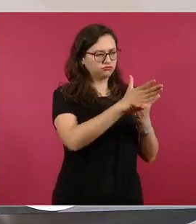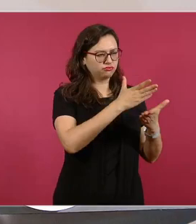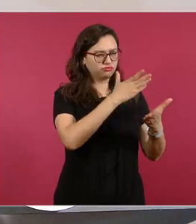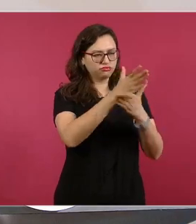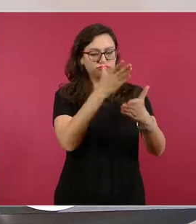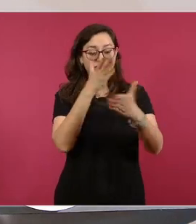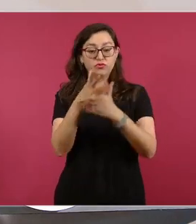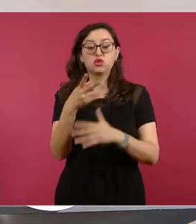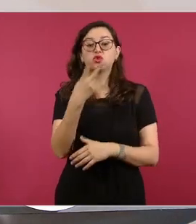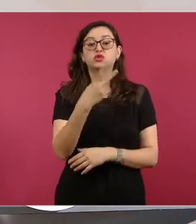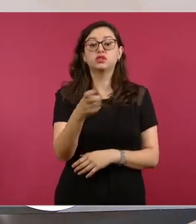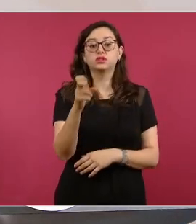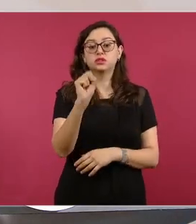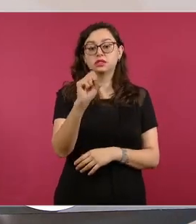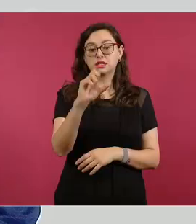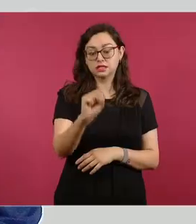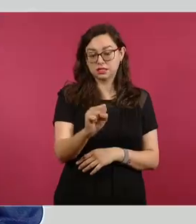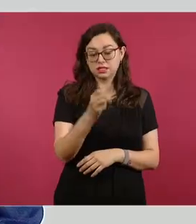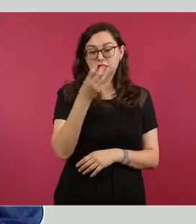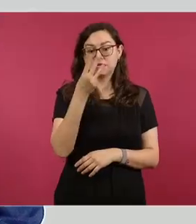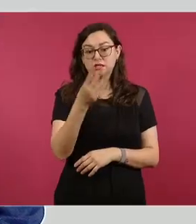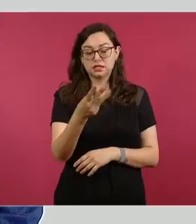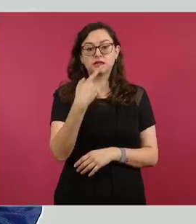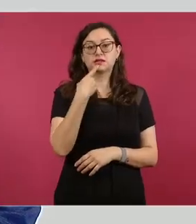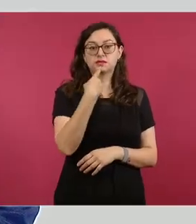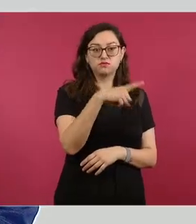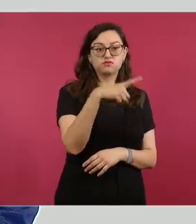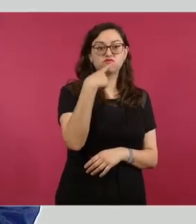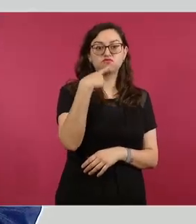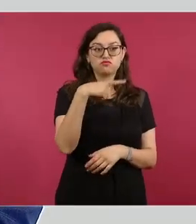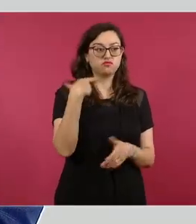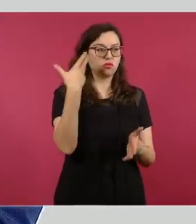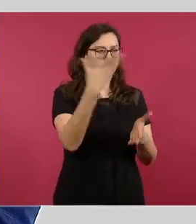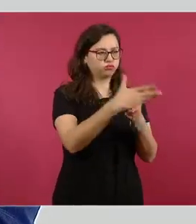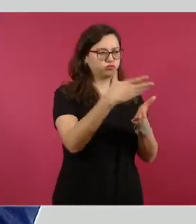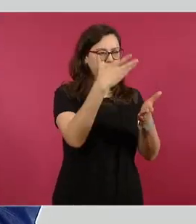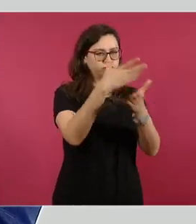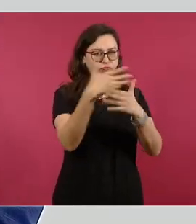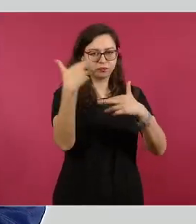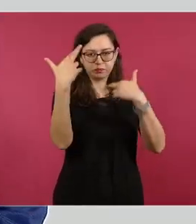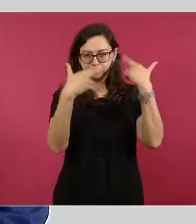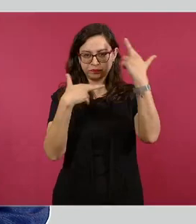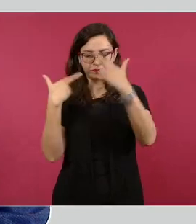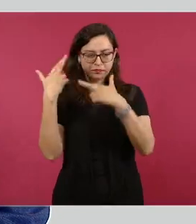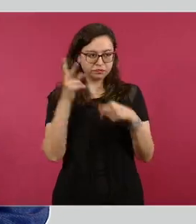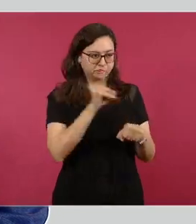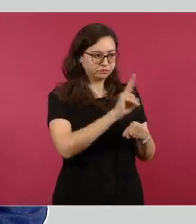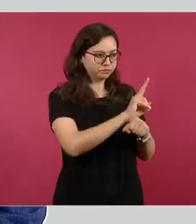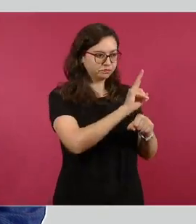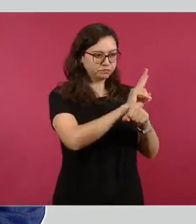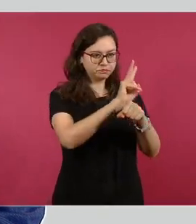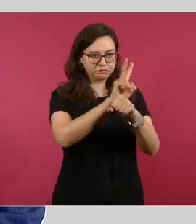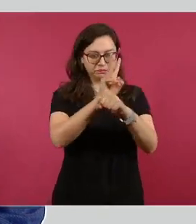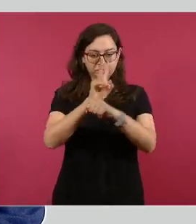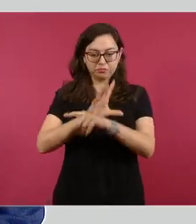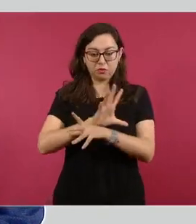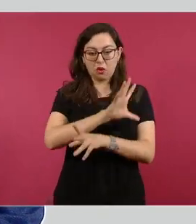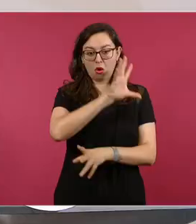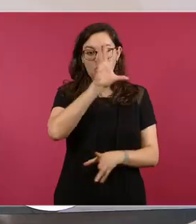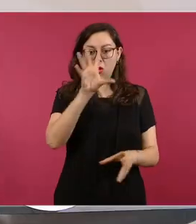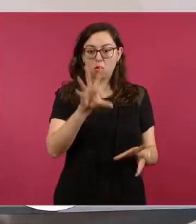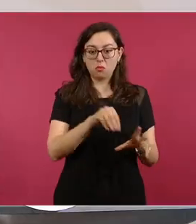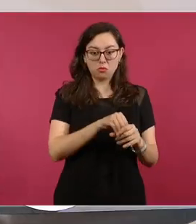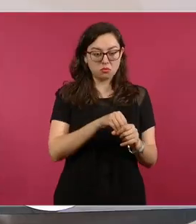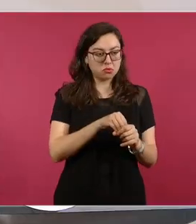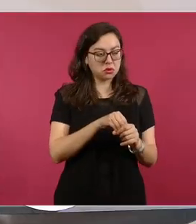denuncias, se realizaron 272 verificaciones o visitas de constatación y de todo lo anterior todas ellas fueron